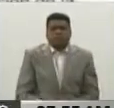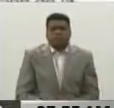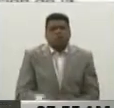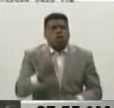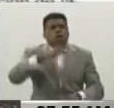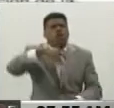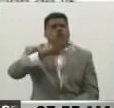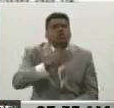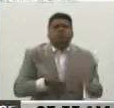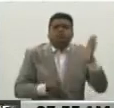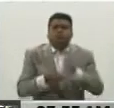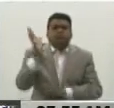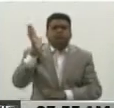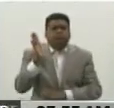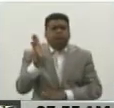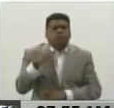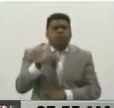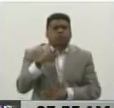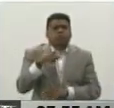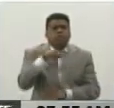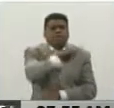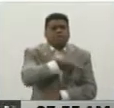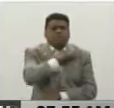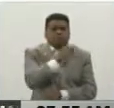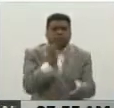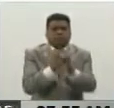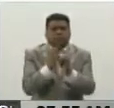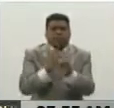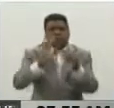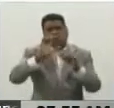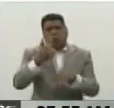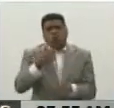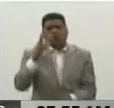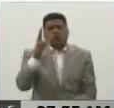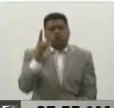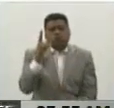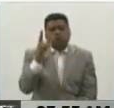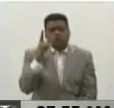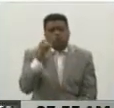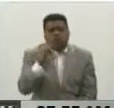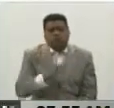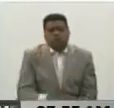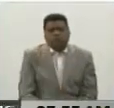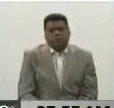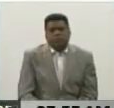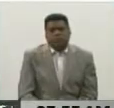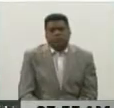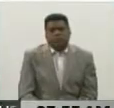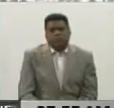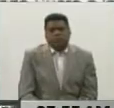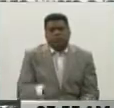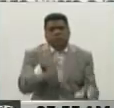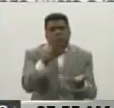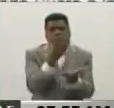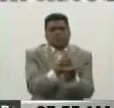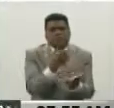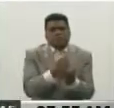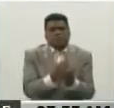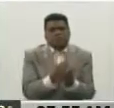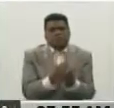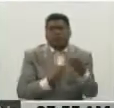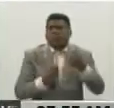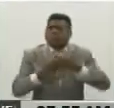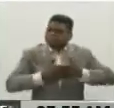la capacitación misión Robinson Digital? También Félix Villarroel, buenos días camaradas, desde el estado Sucre a la orden para apoyar la misión